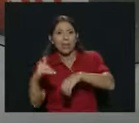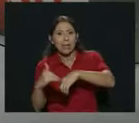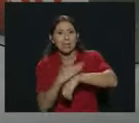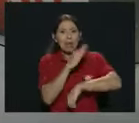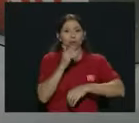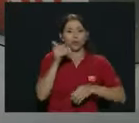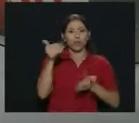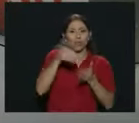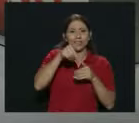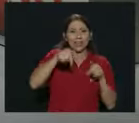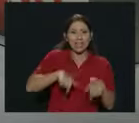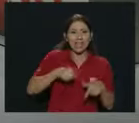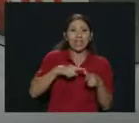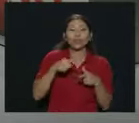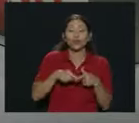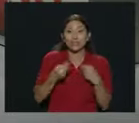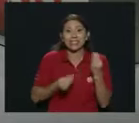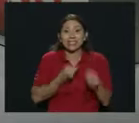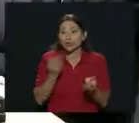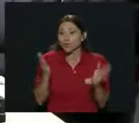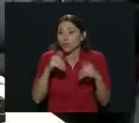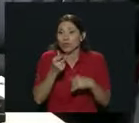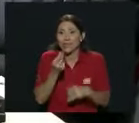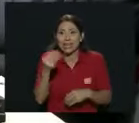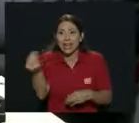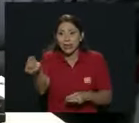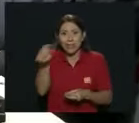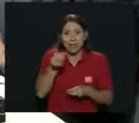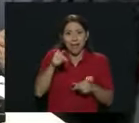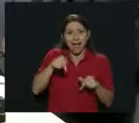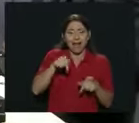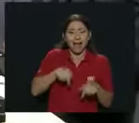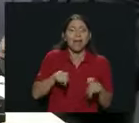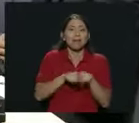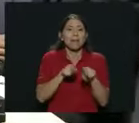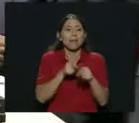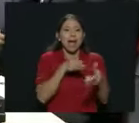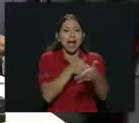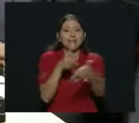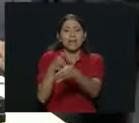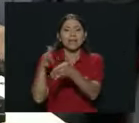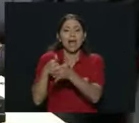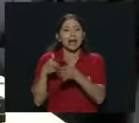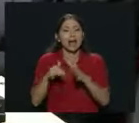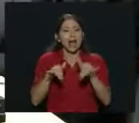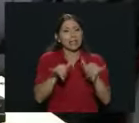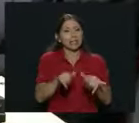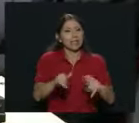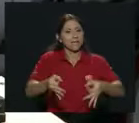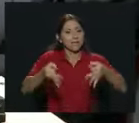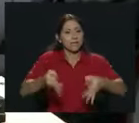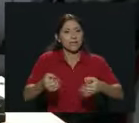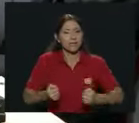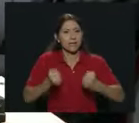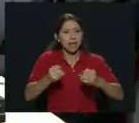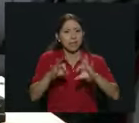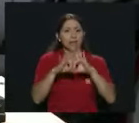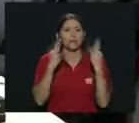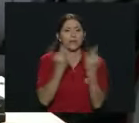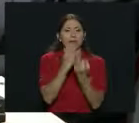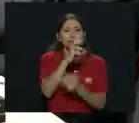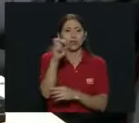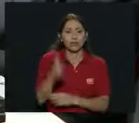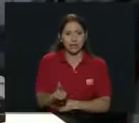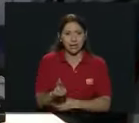afectar el envío de remesas y a su vez afectar mucho la estabilidad de las familias en Costa Rica, que es muy